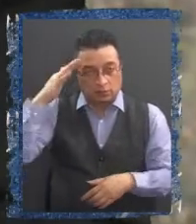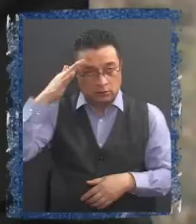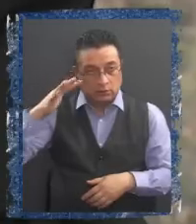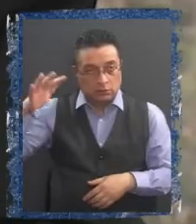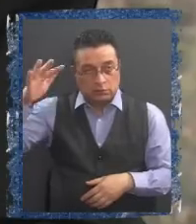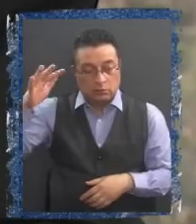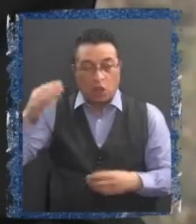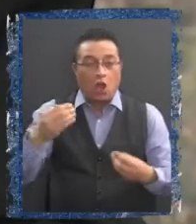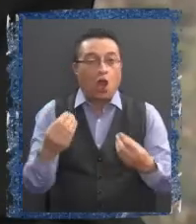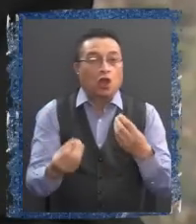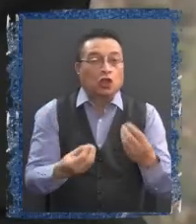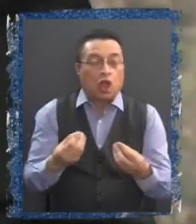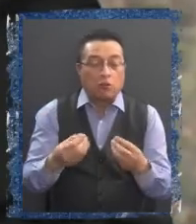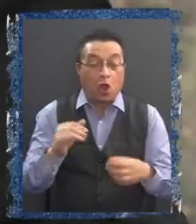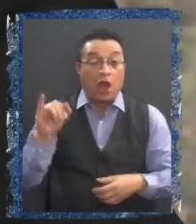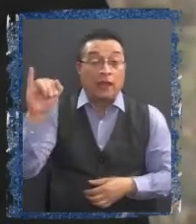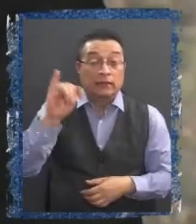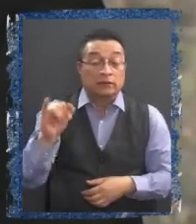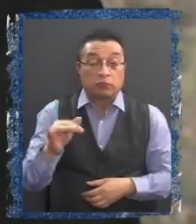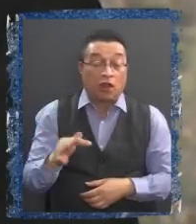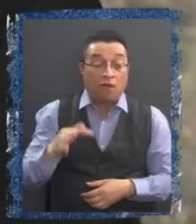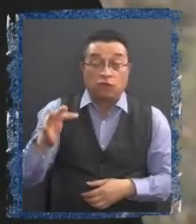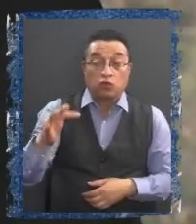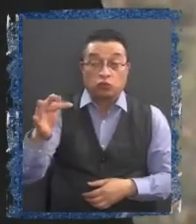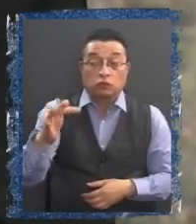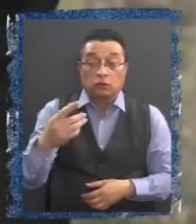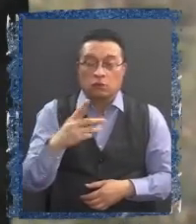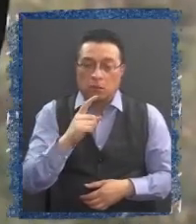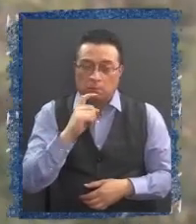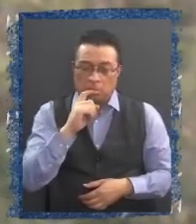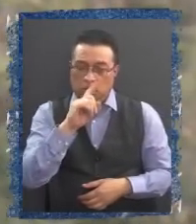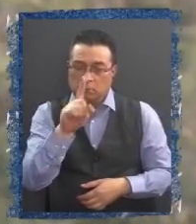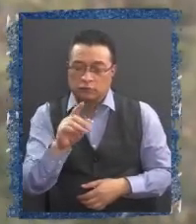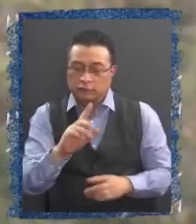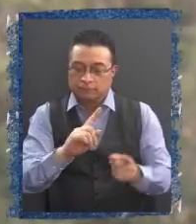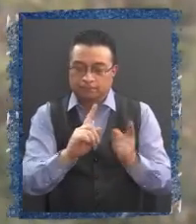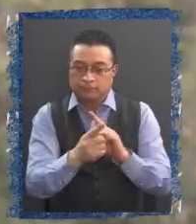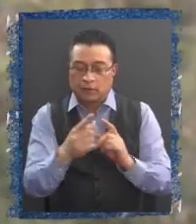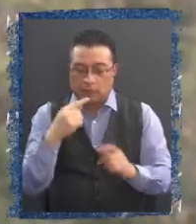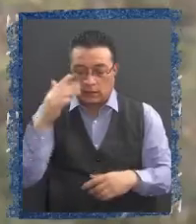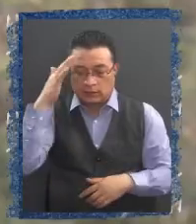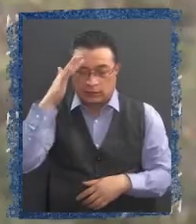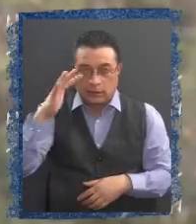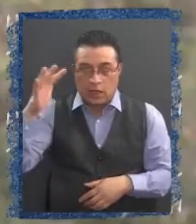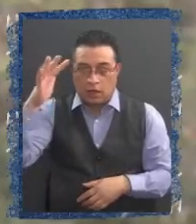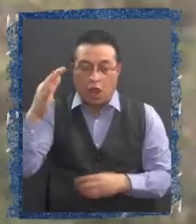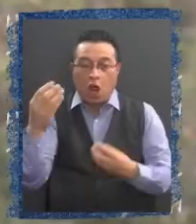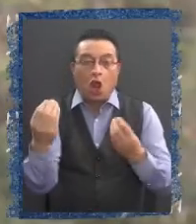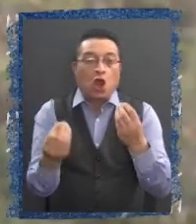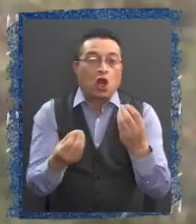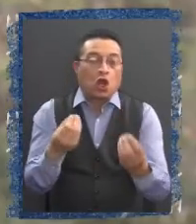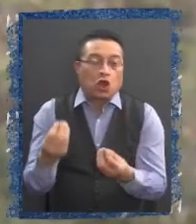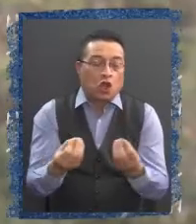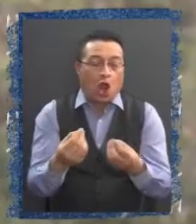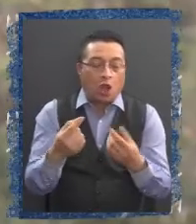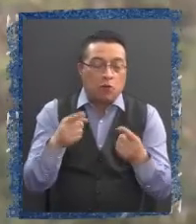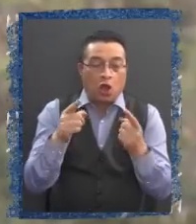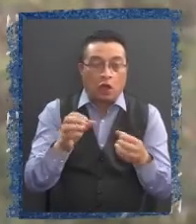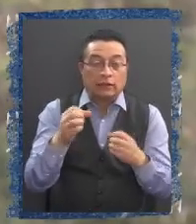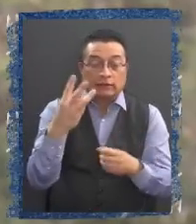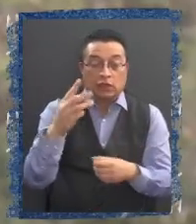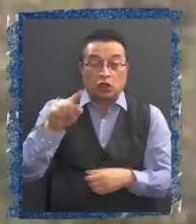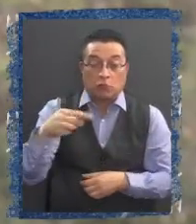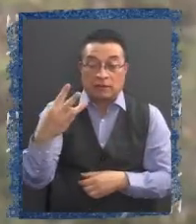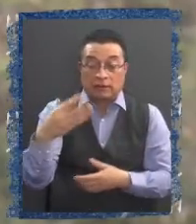es el sistema ISAPRE en el futuro, la pregunta es imaginarnos cómo van a estar estos 3,3 millones